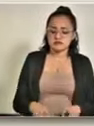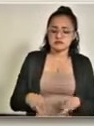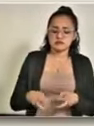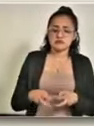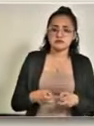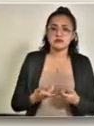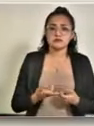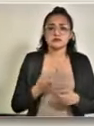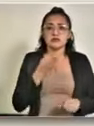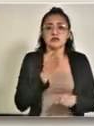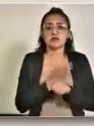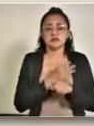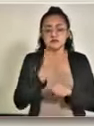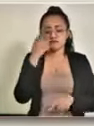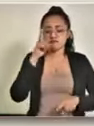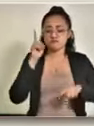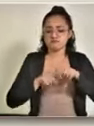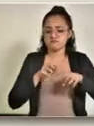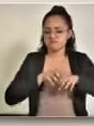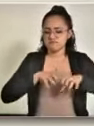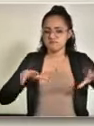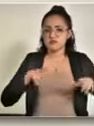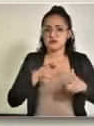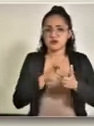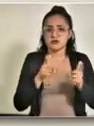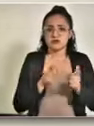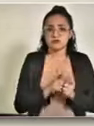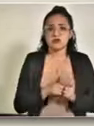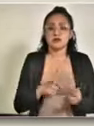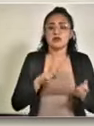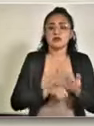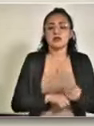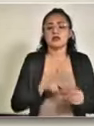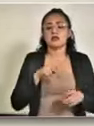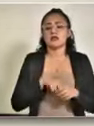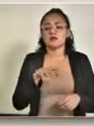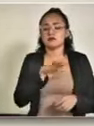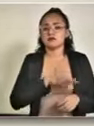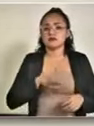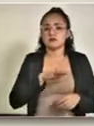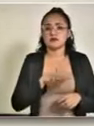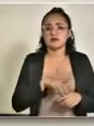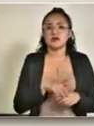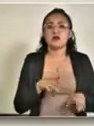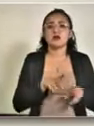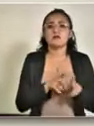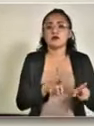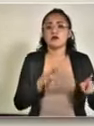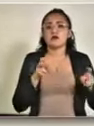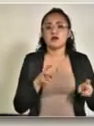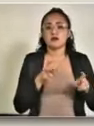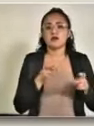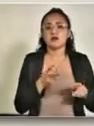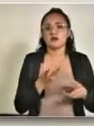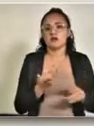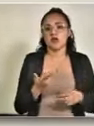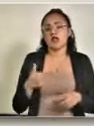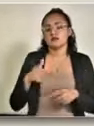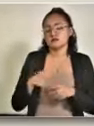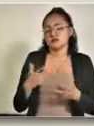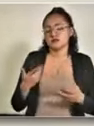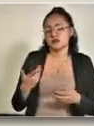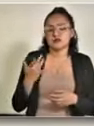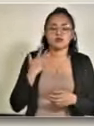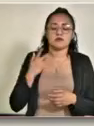a desarticular estas bandas que operan en esta zona dedicadas al robo de hidrocarburos. Y